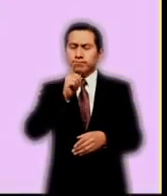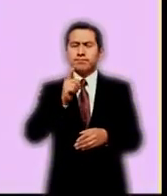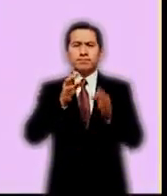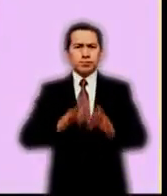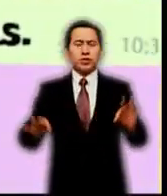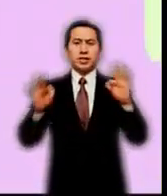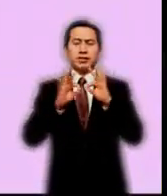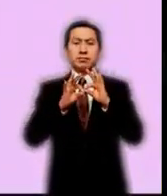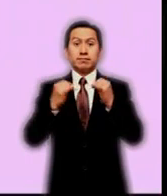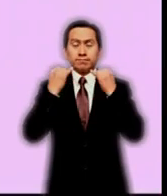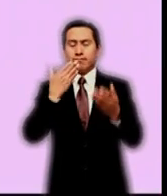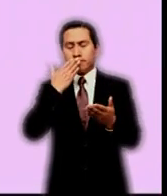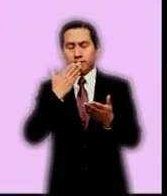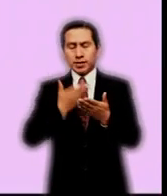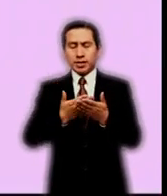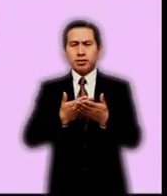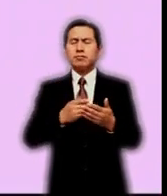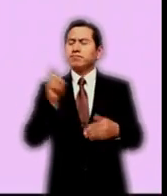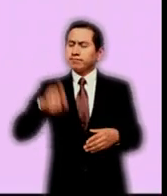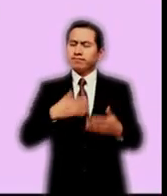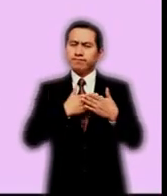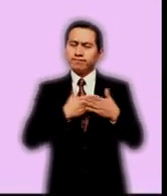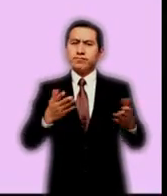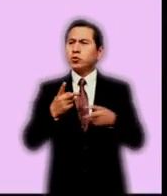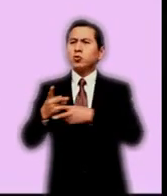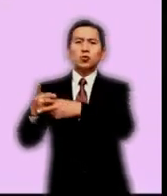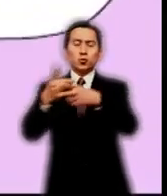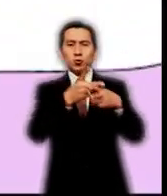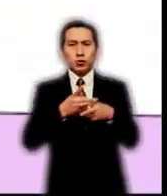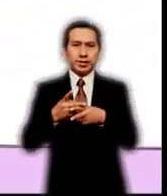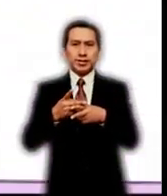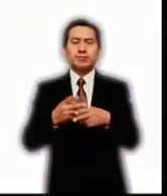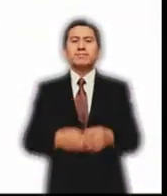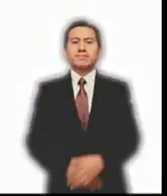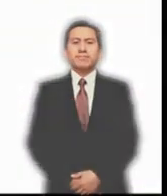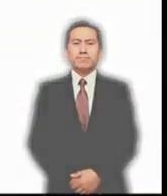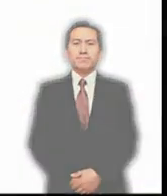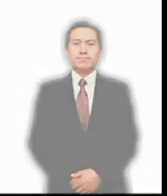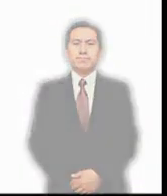relevantes. Infórmate bien. Sé solidario. Cuida a los demás.